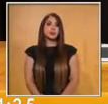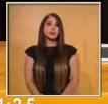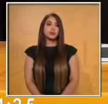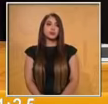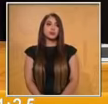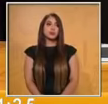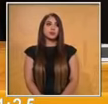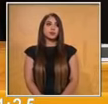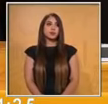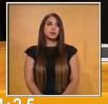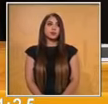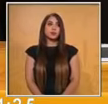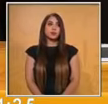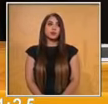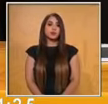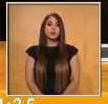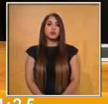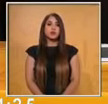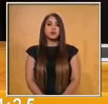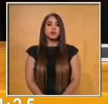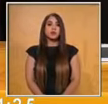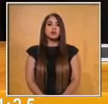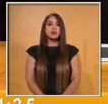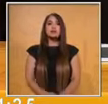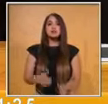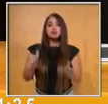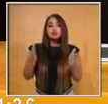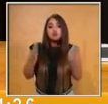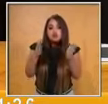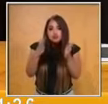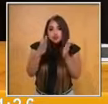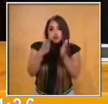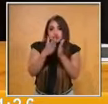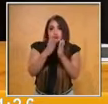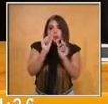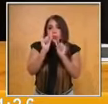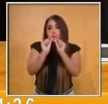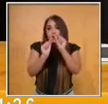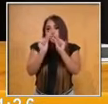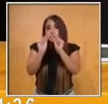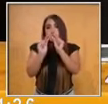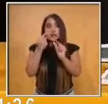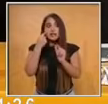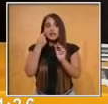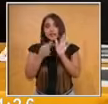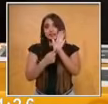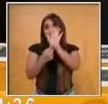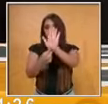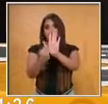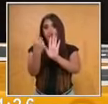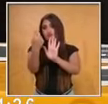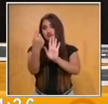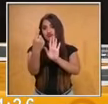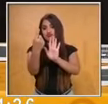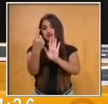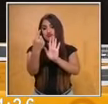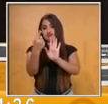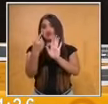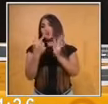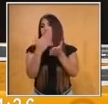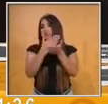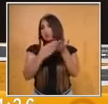Poco a poco la maestra está reduciendo el entero a solamente un 16avo. Si te